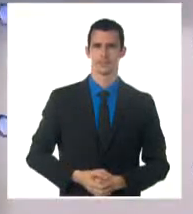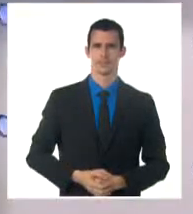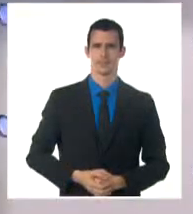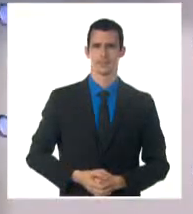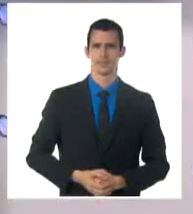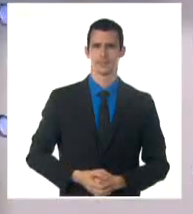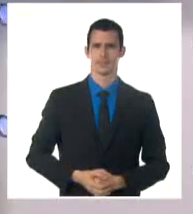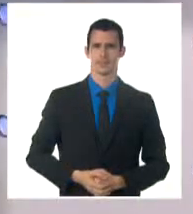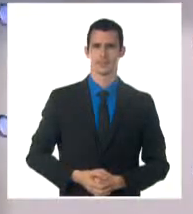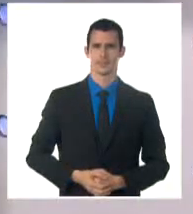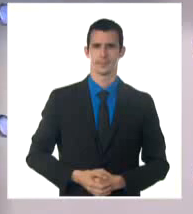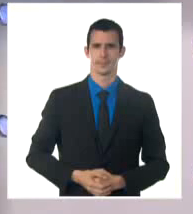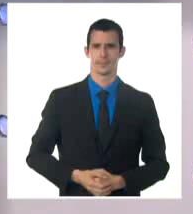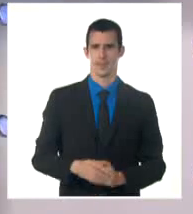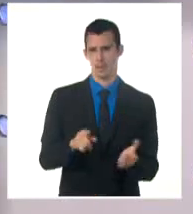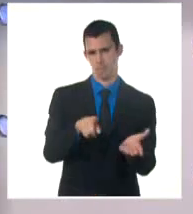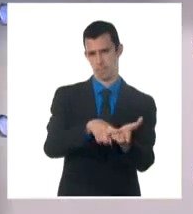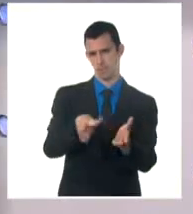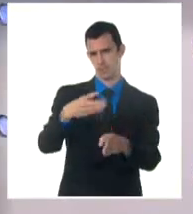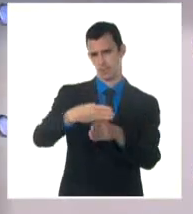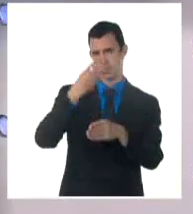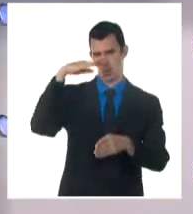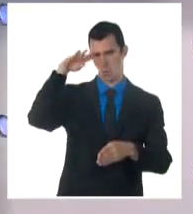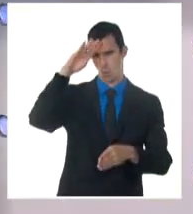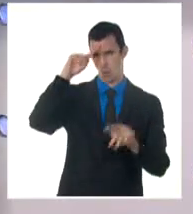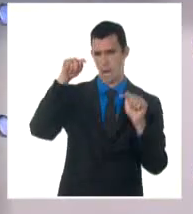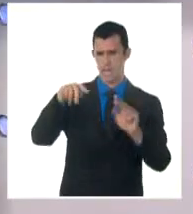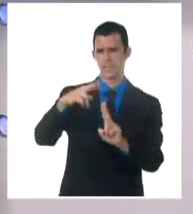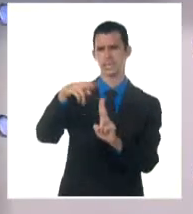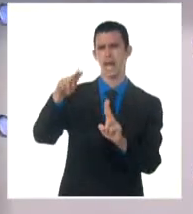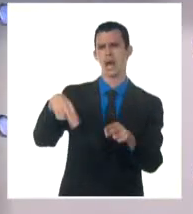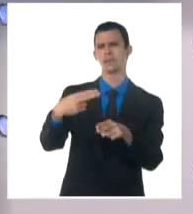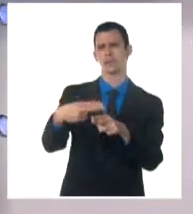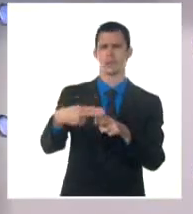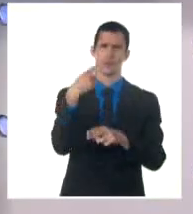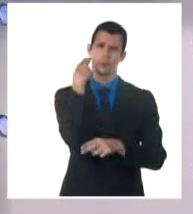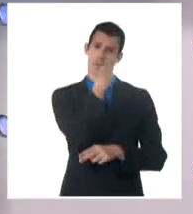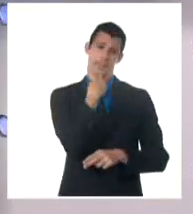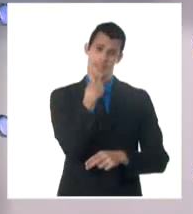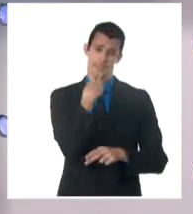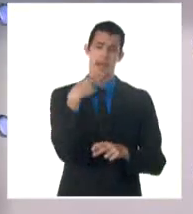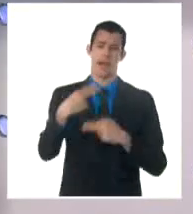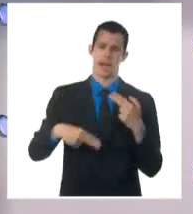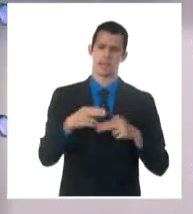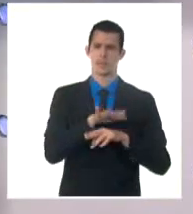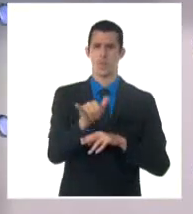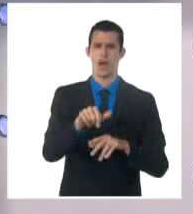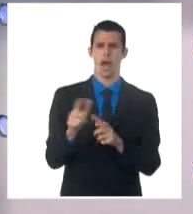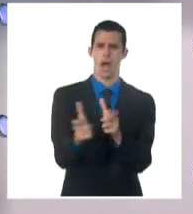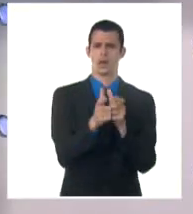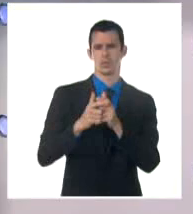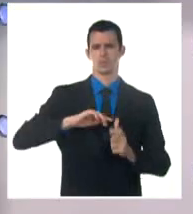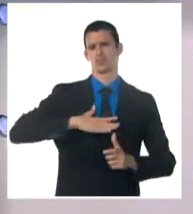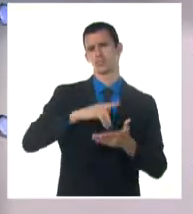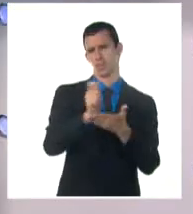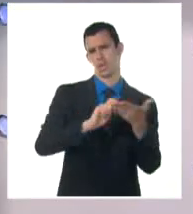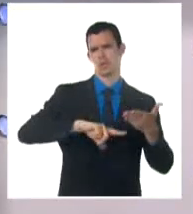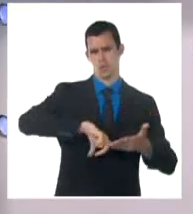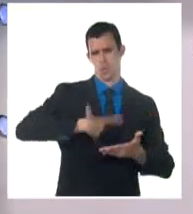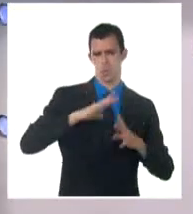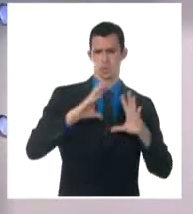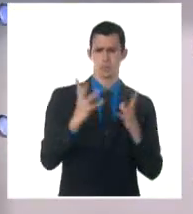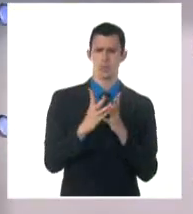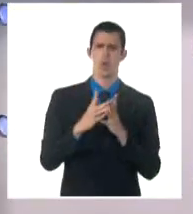Teatro Martí de Santiago de Cuba se realizó la gala por los 45 años del Comité Provincial de la UNIAC. En la actividad se reconoció